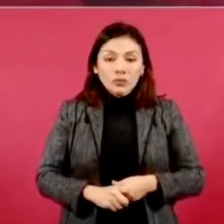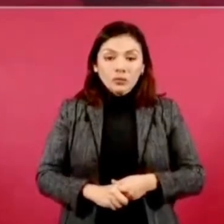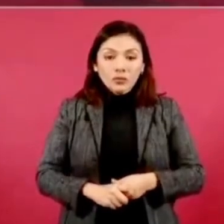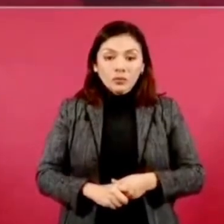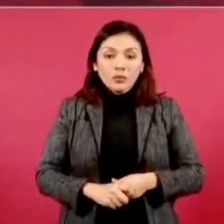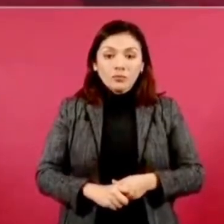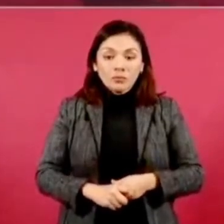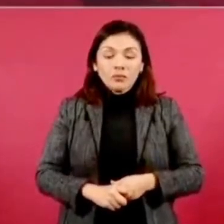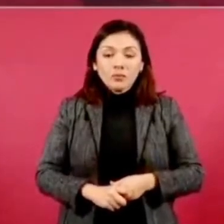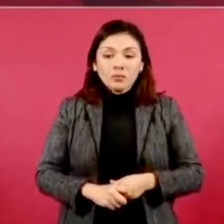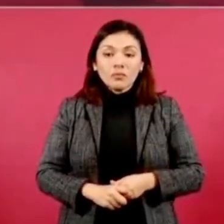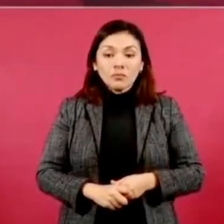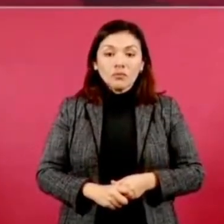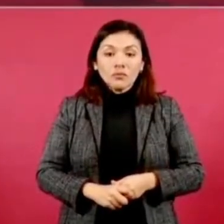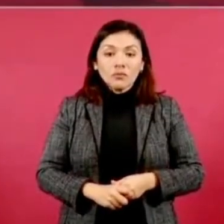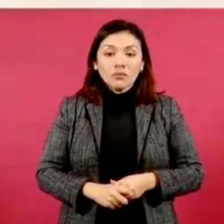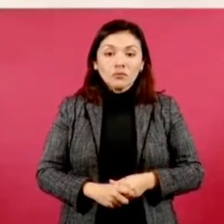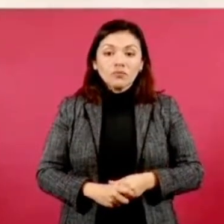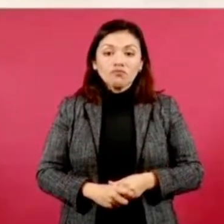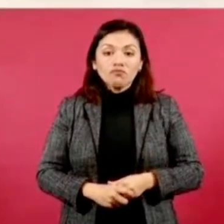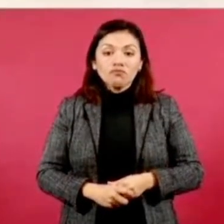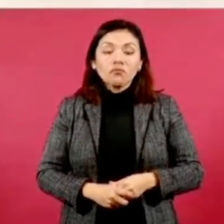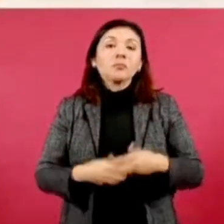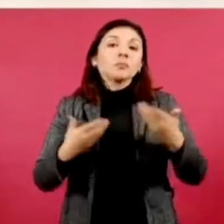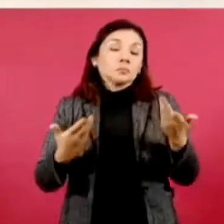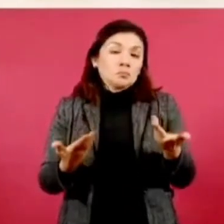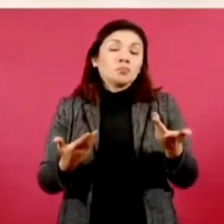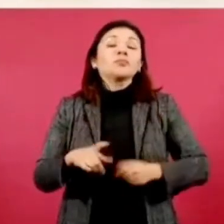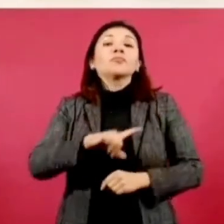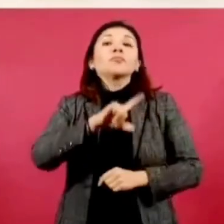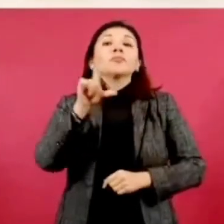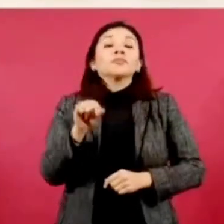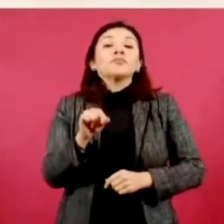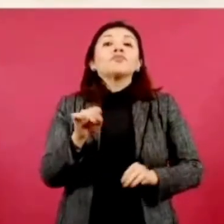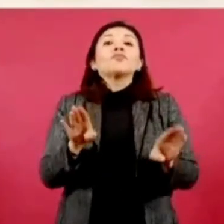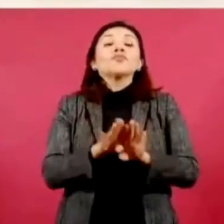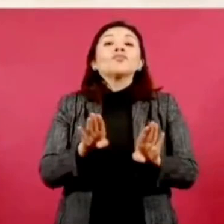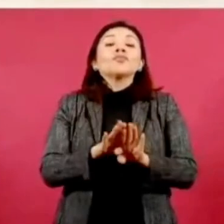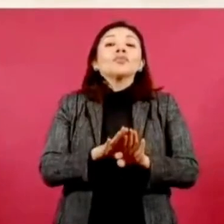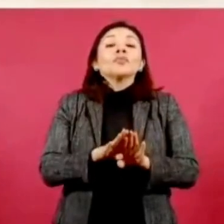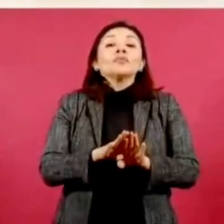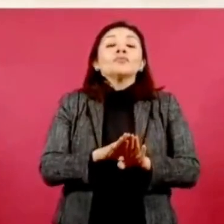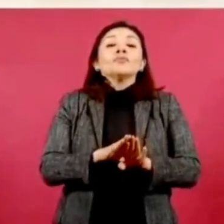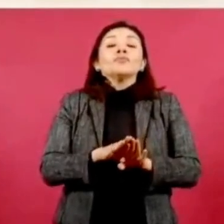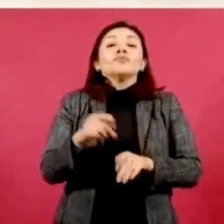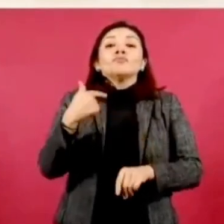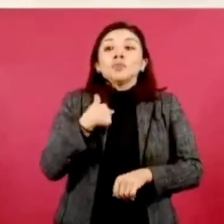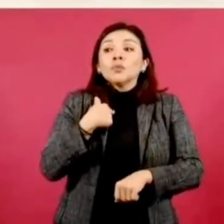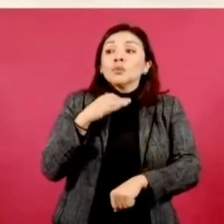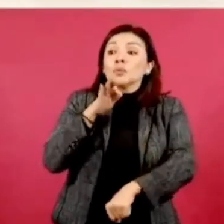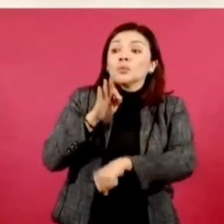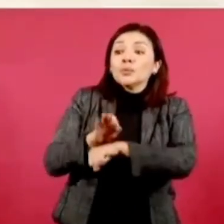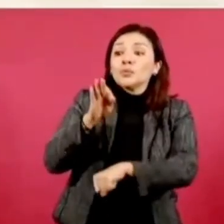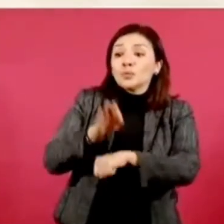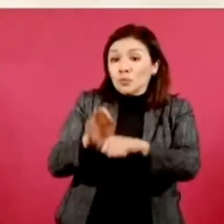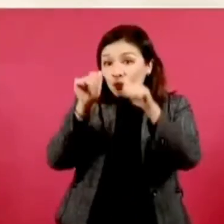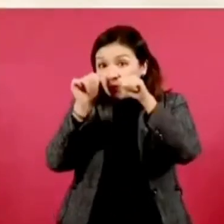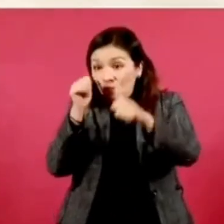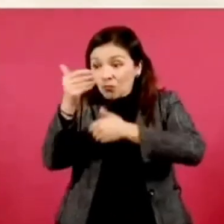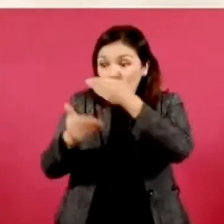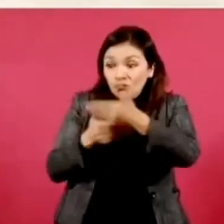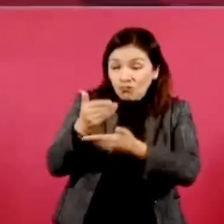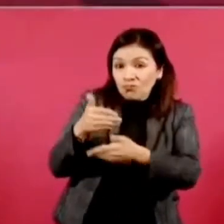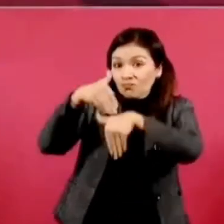complemento, o mejor dicho, como recompensa a todos esos servicios